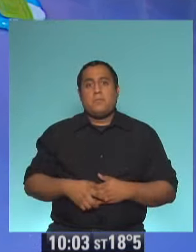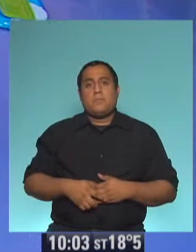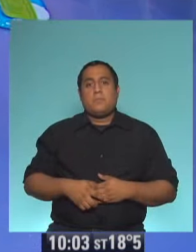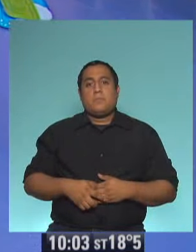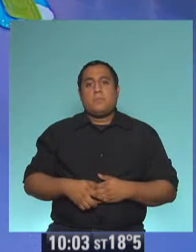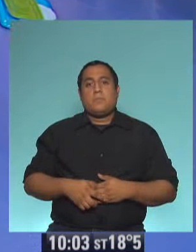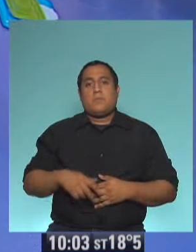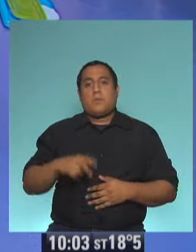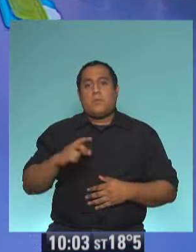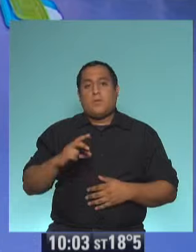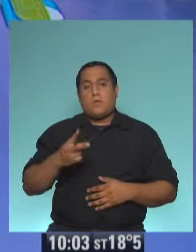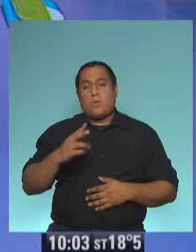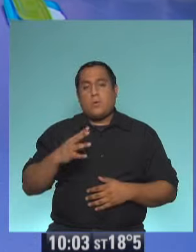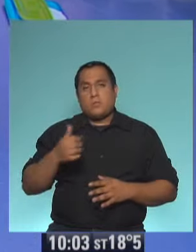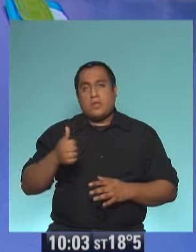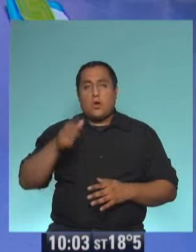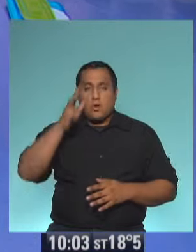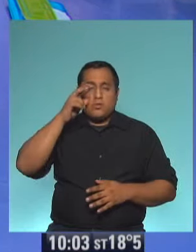tengo.